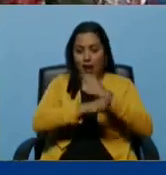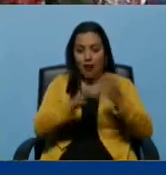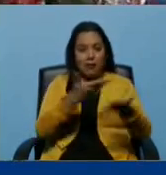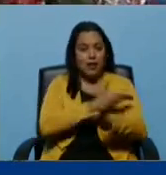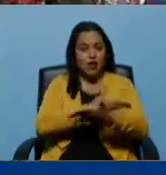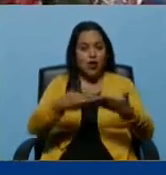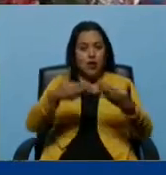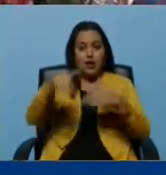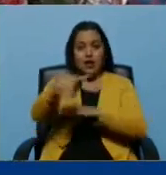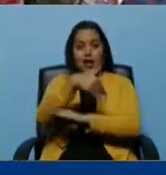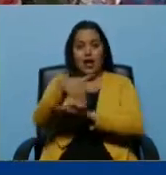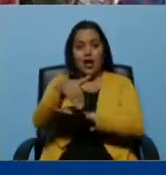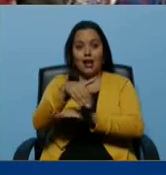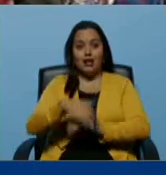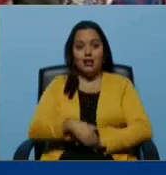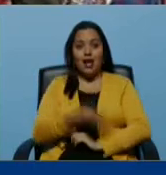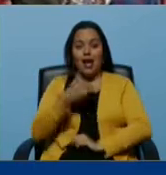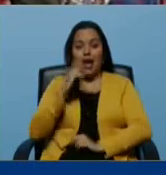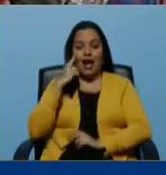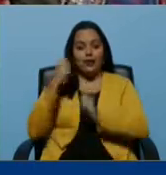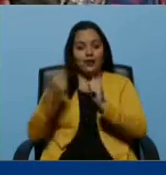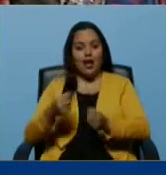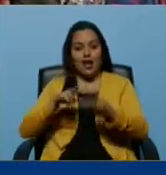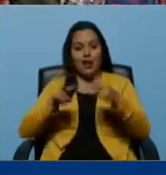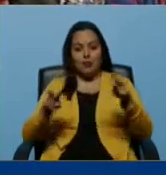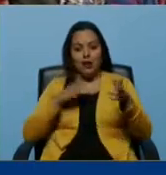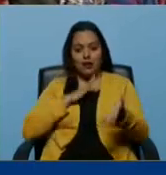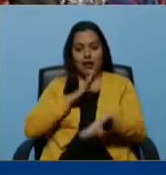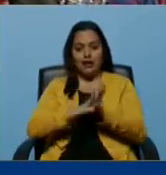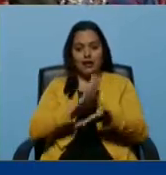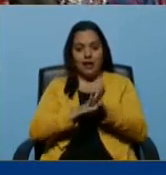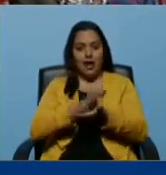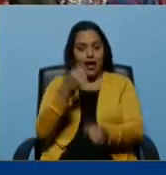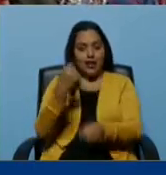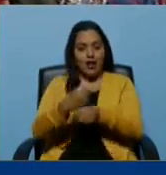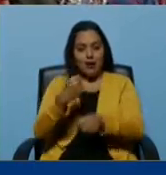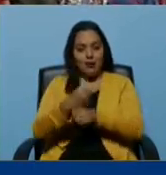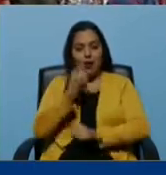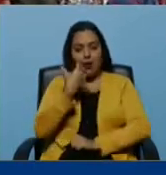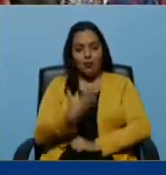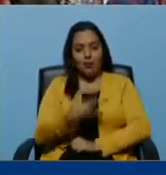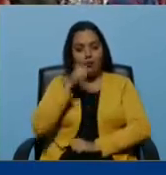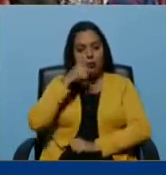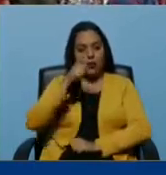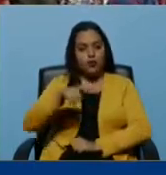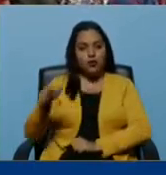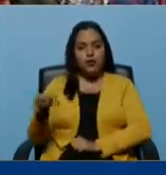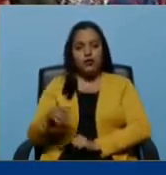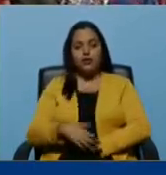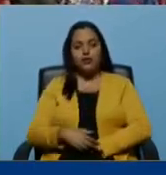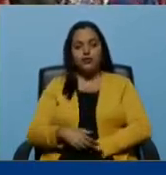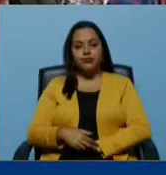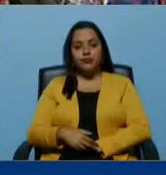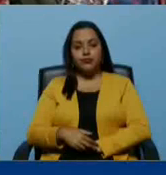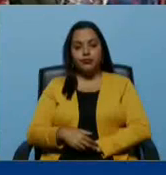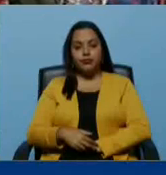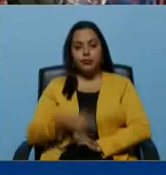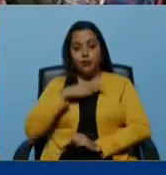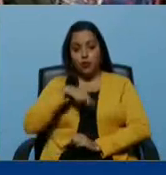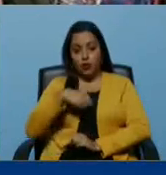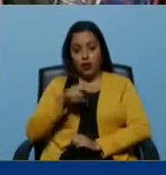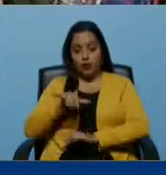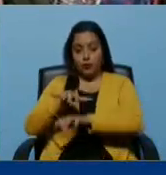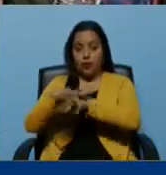calles, está garantizada la paz y la tranquilidad, el trabajo, el bienestar de la gente. Y que cuando somos